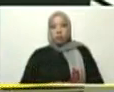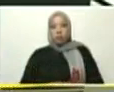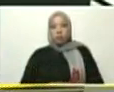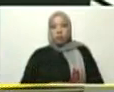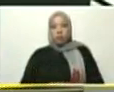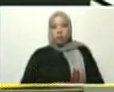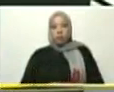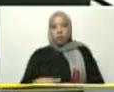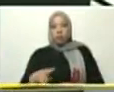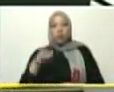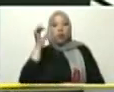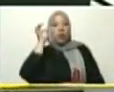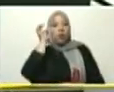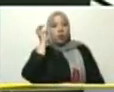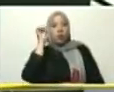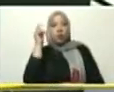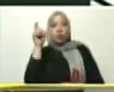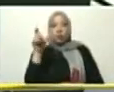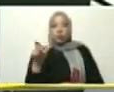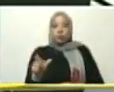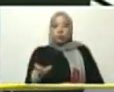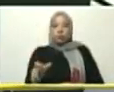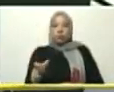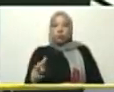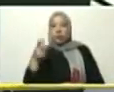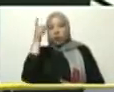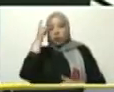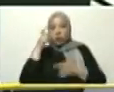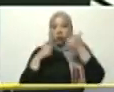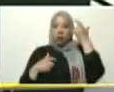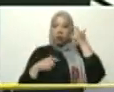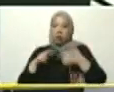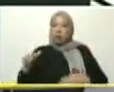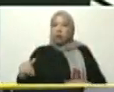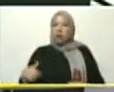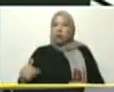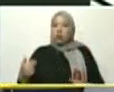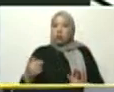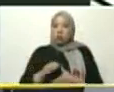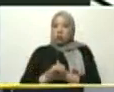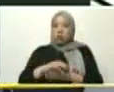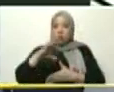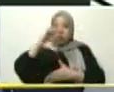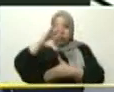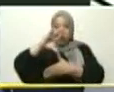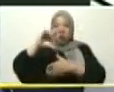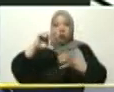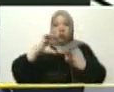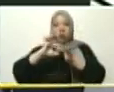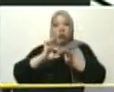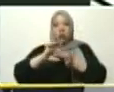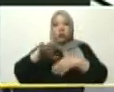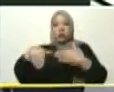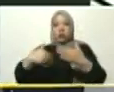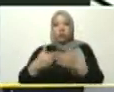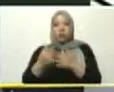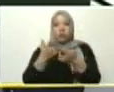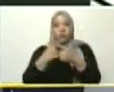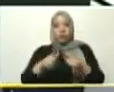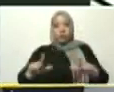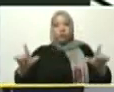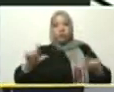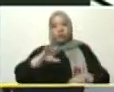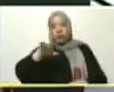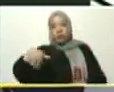Augusto César Sandino. Hugo Chávez. Ese es nuestro camino. Sí, América Latina y el Caribe unida y libre. Ese es